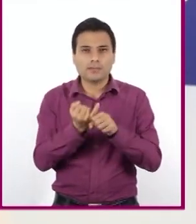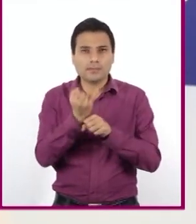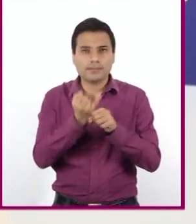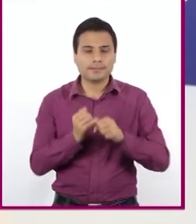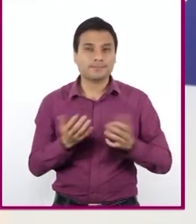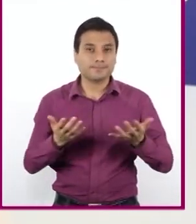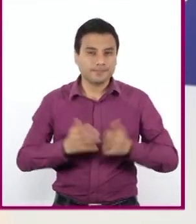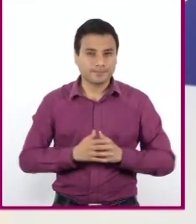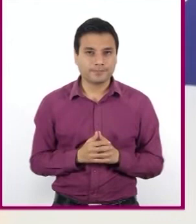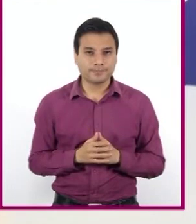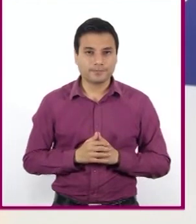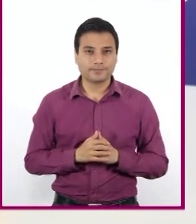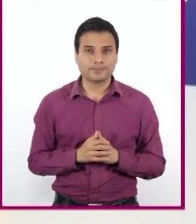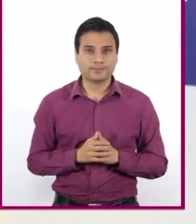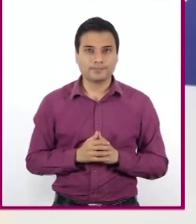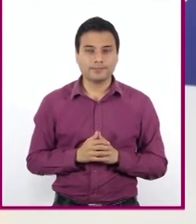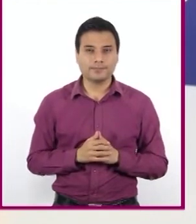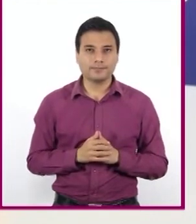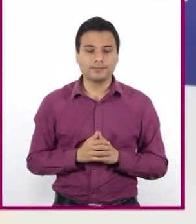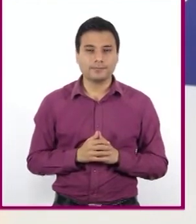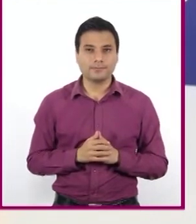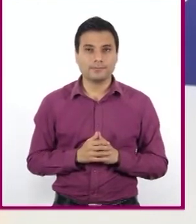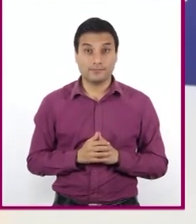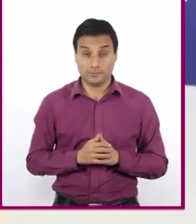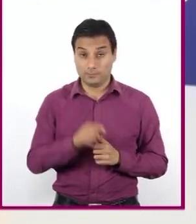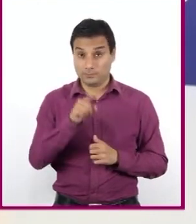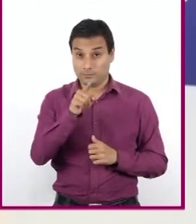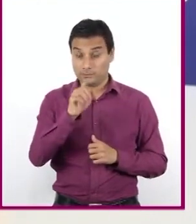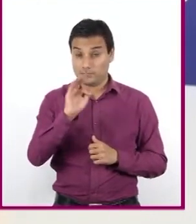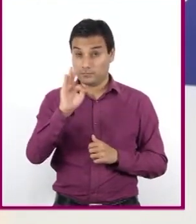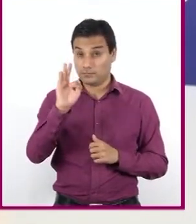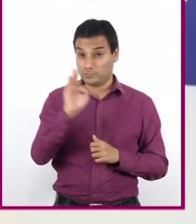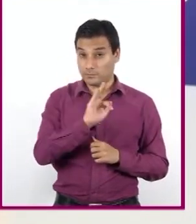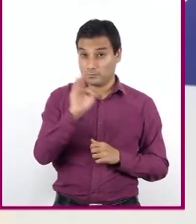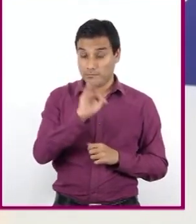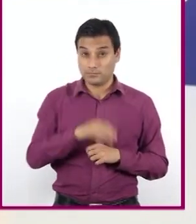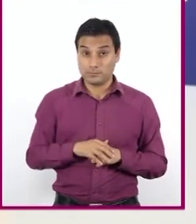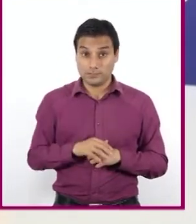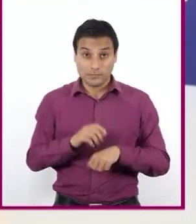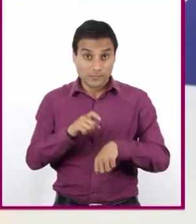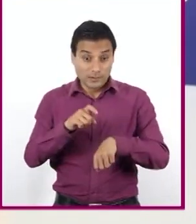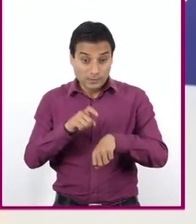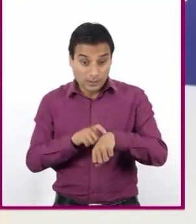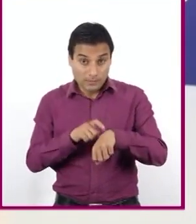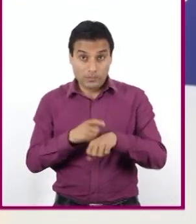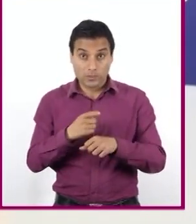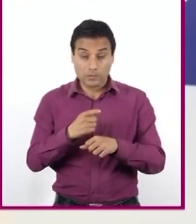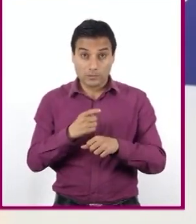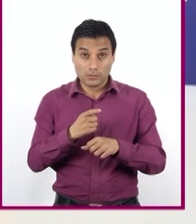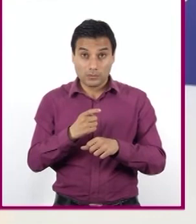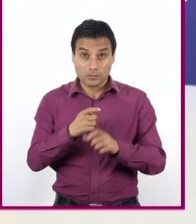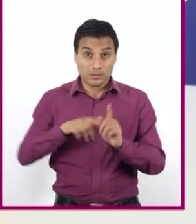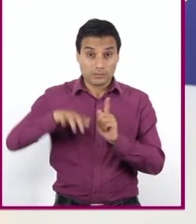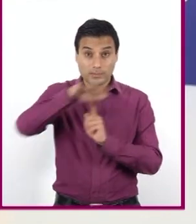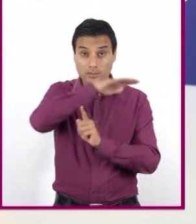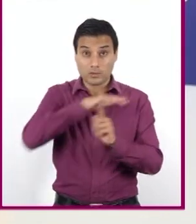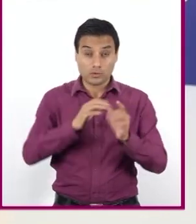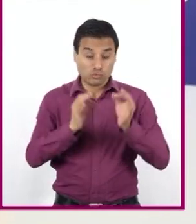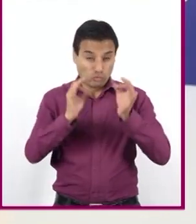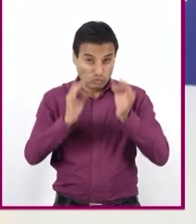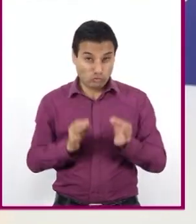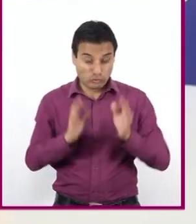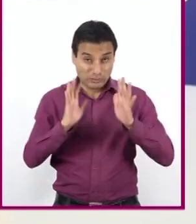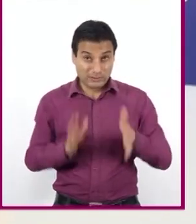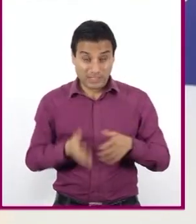diversas. Si se identifica plenamente el tiempo y espacio históricos y qué recursos ayudan